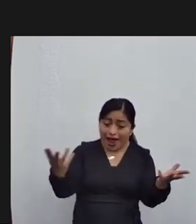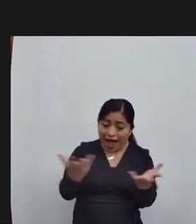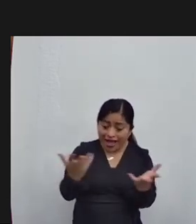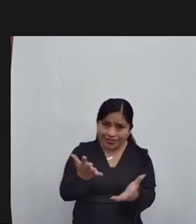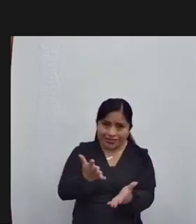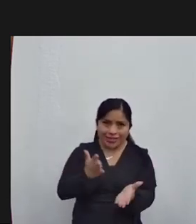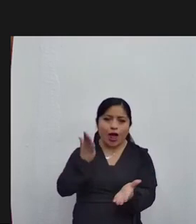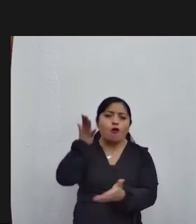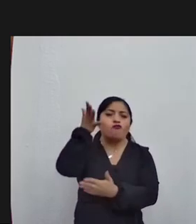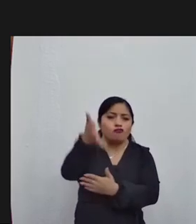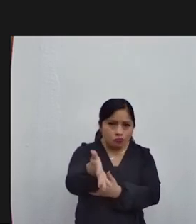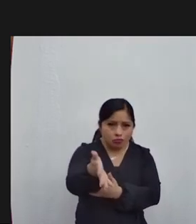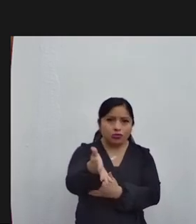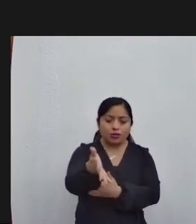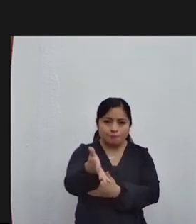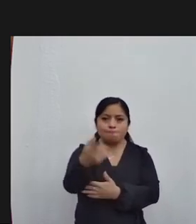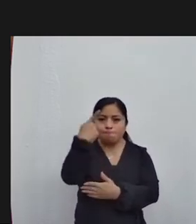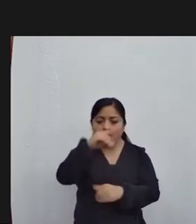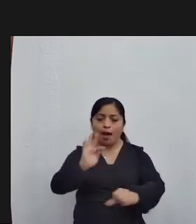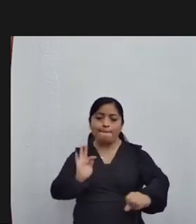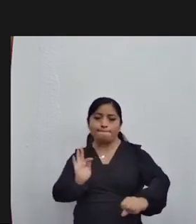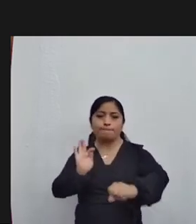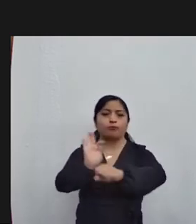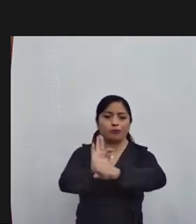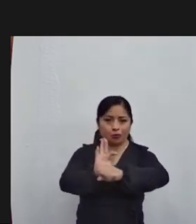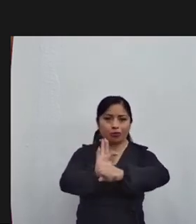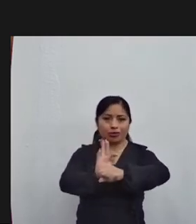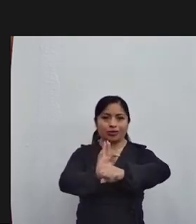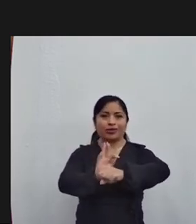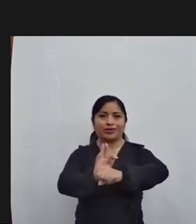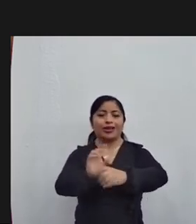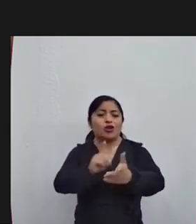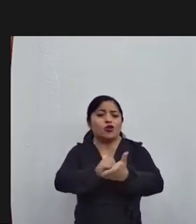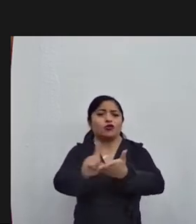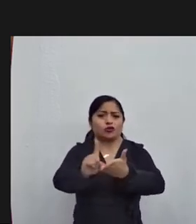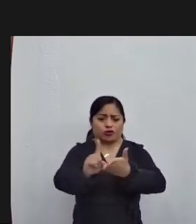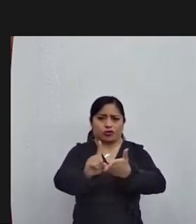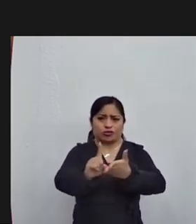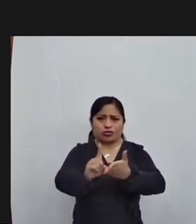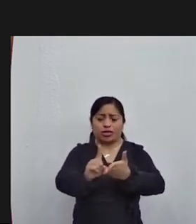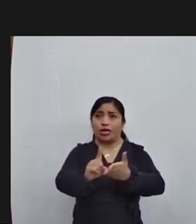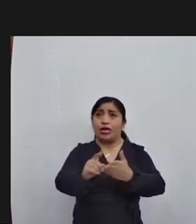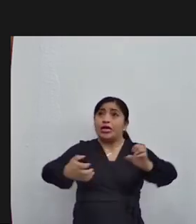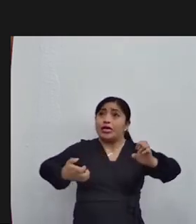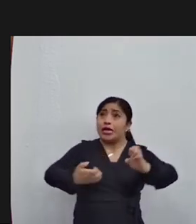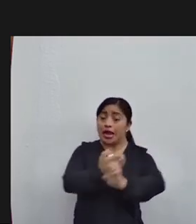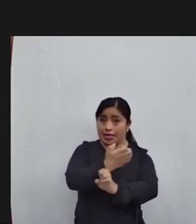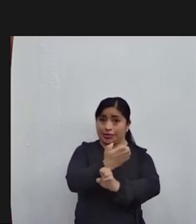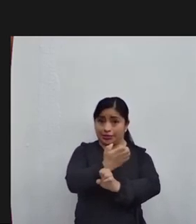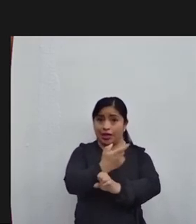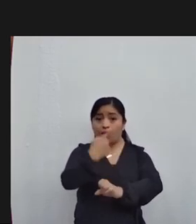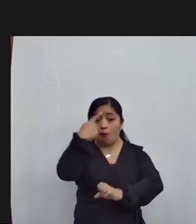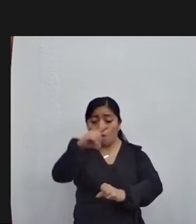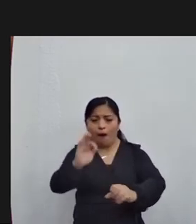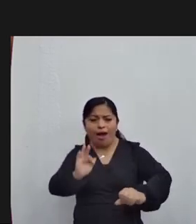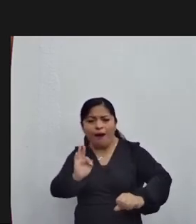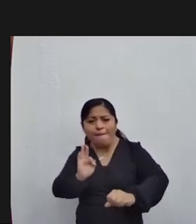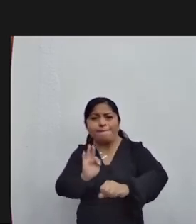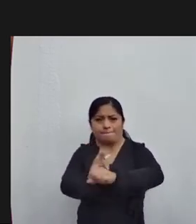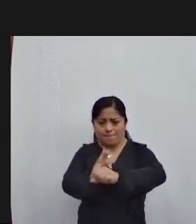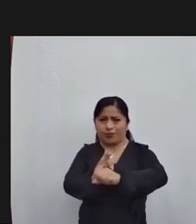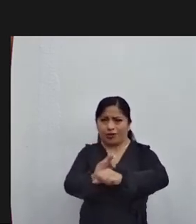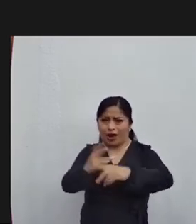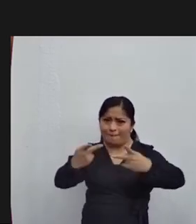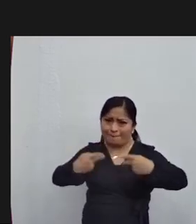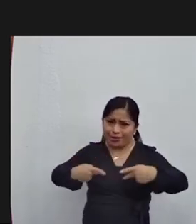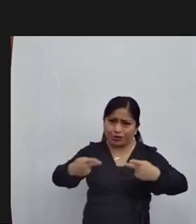ahora sí que la protección, ¿no? Y que sea efectiva la tutela que el Estado pueda referirles, pero de